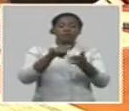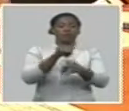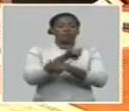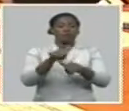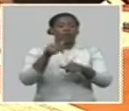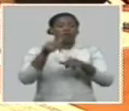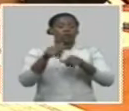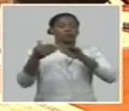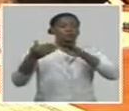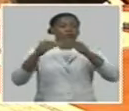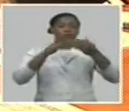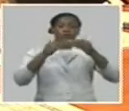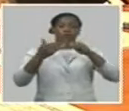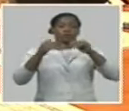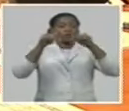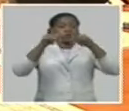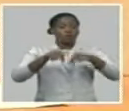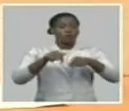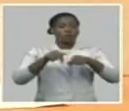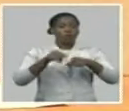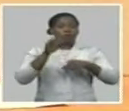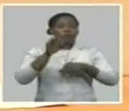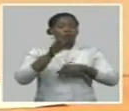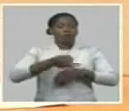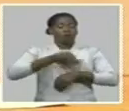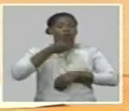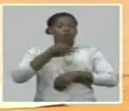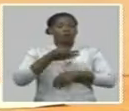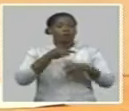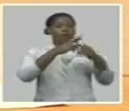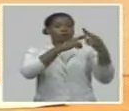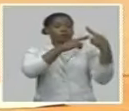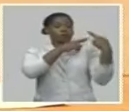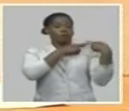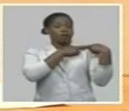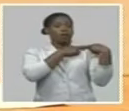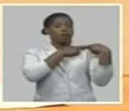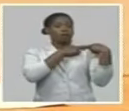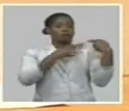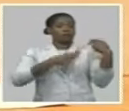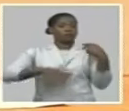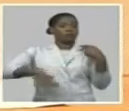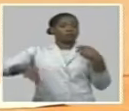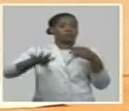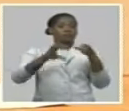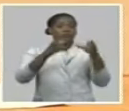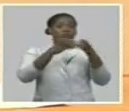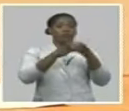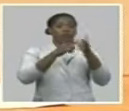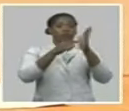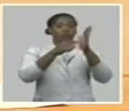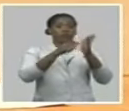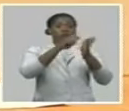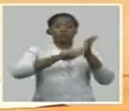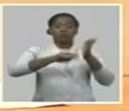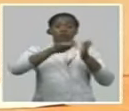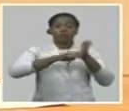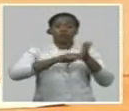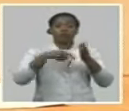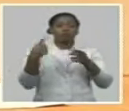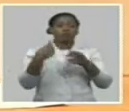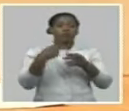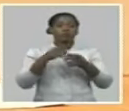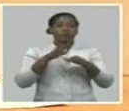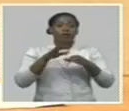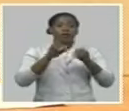quien le en el consejo de defensa provincial la responsabilidad que asumen los consejos populares hemos insistido hemos quedado grupos de trabajo